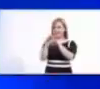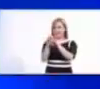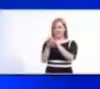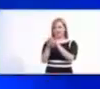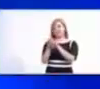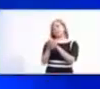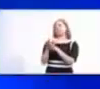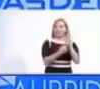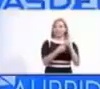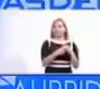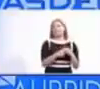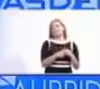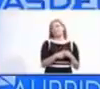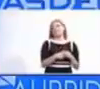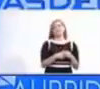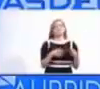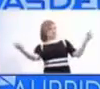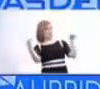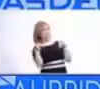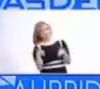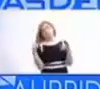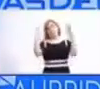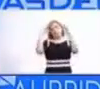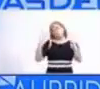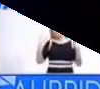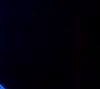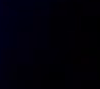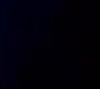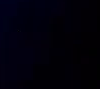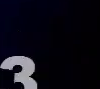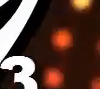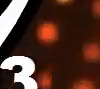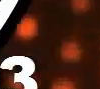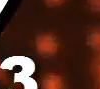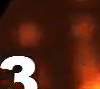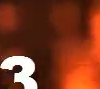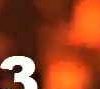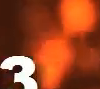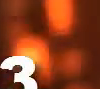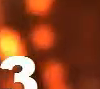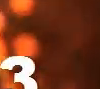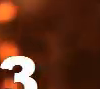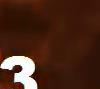Al candidato de Ghana no le dieron la gana. Él definitivamente no gana.